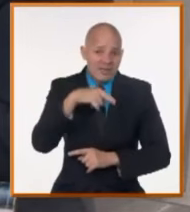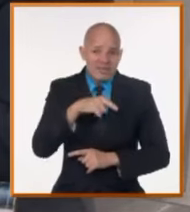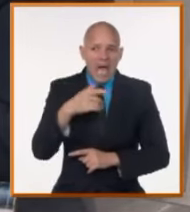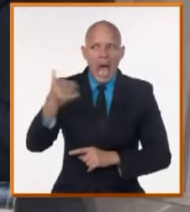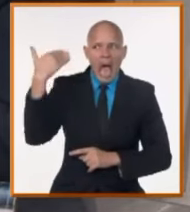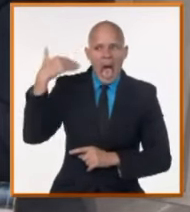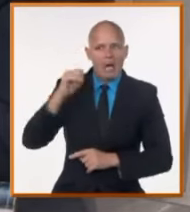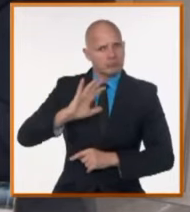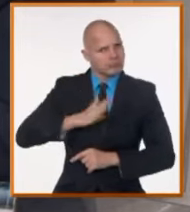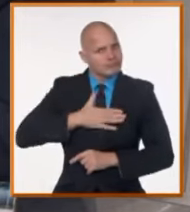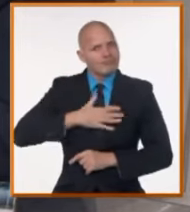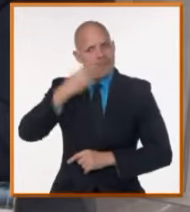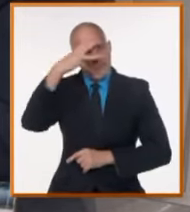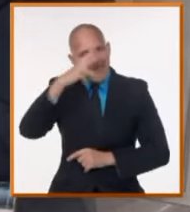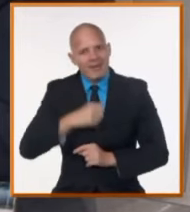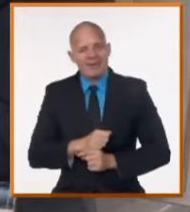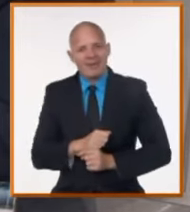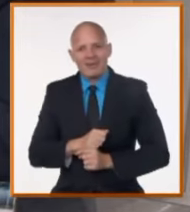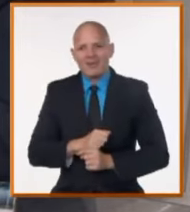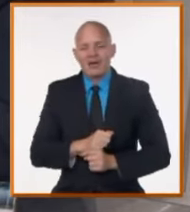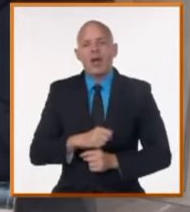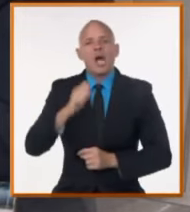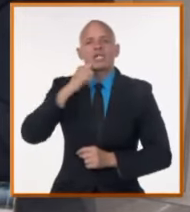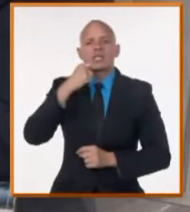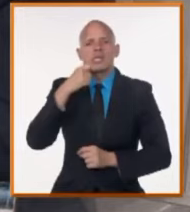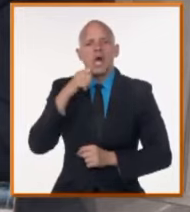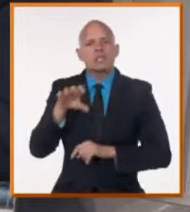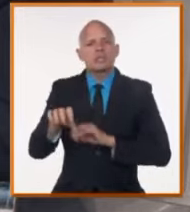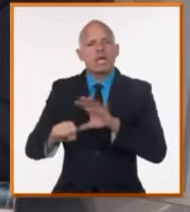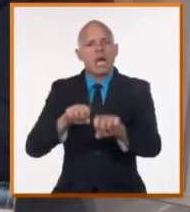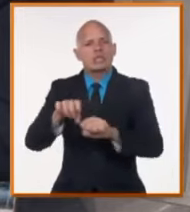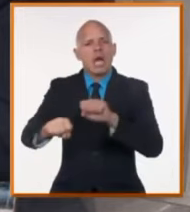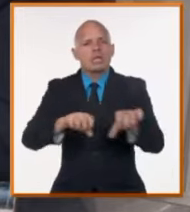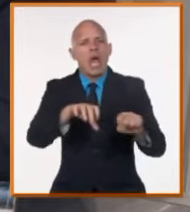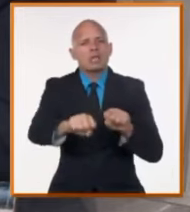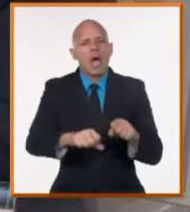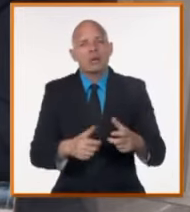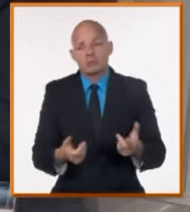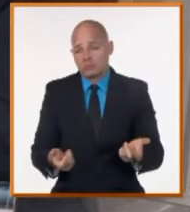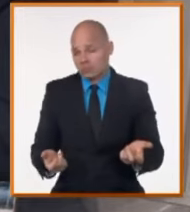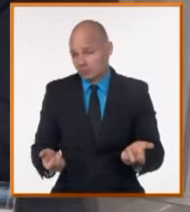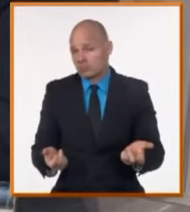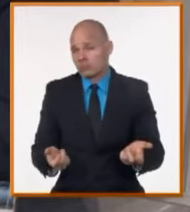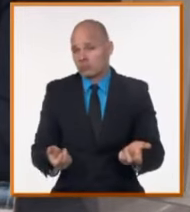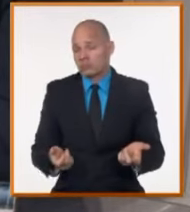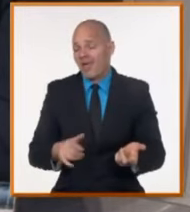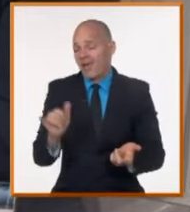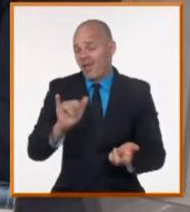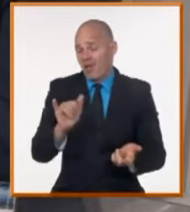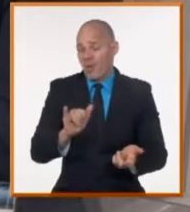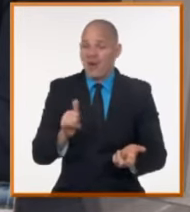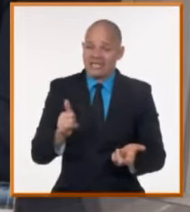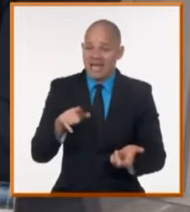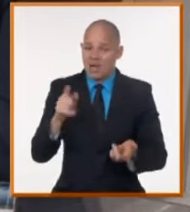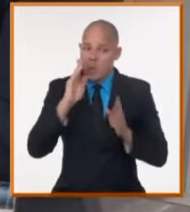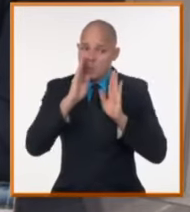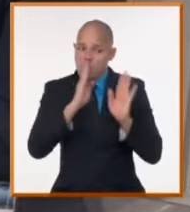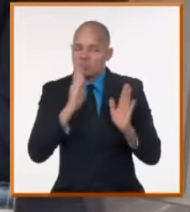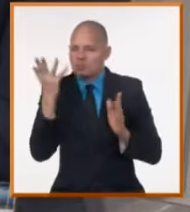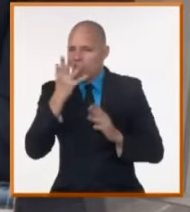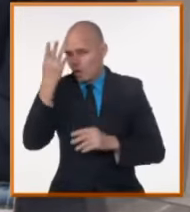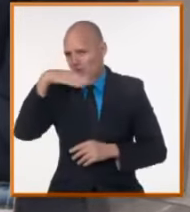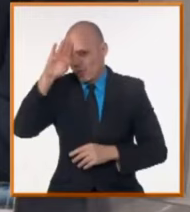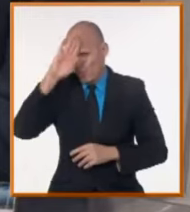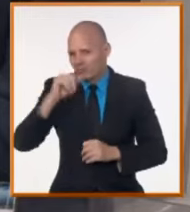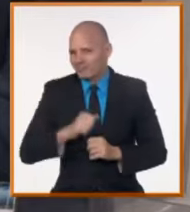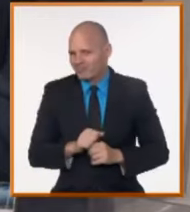que siempre tuvo Cuba, que comenzábamos hablando también antes del inicio de la mesa, ¿no? Qué